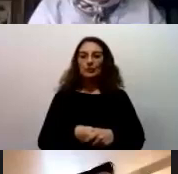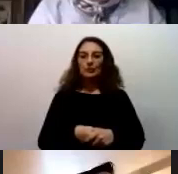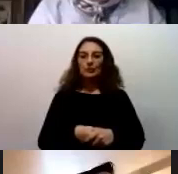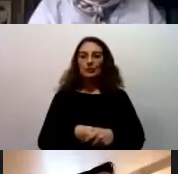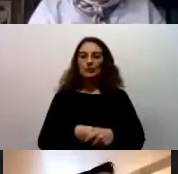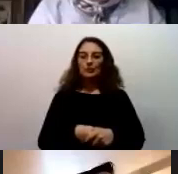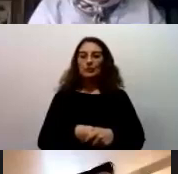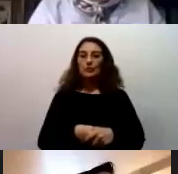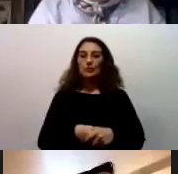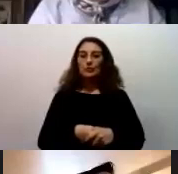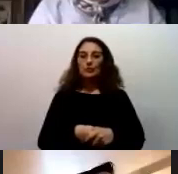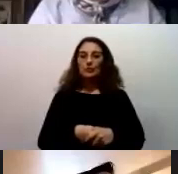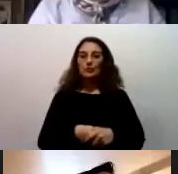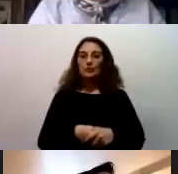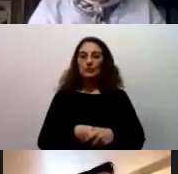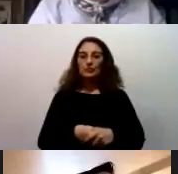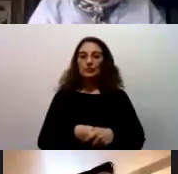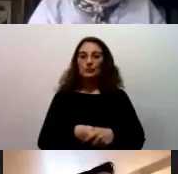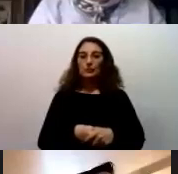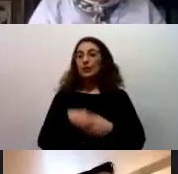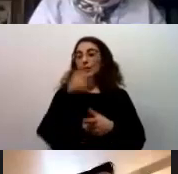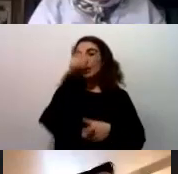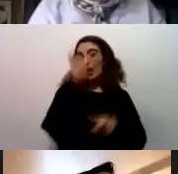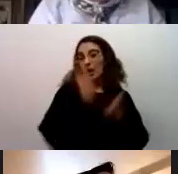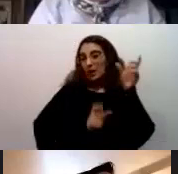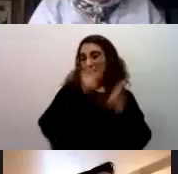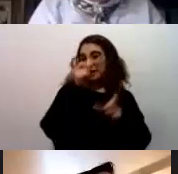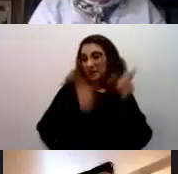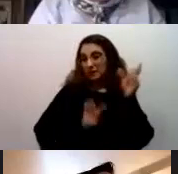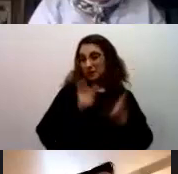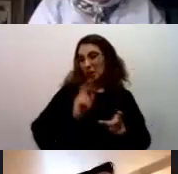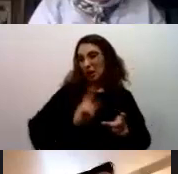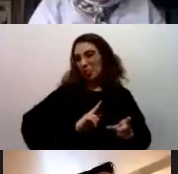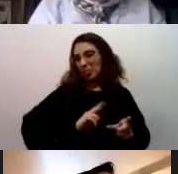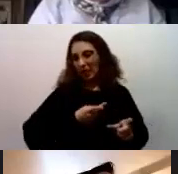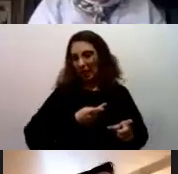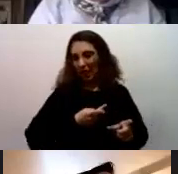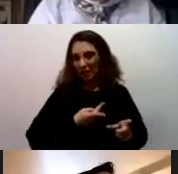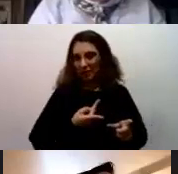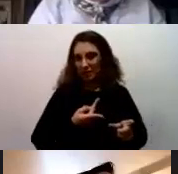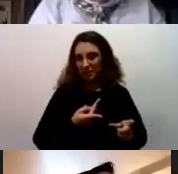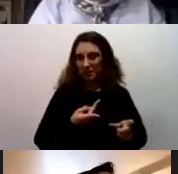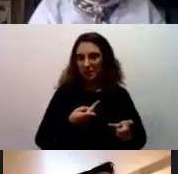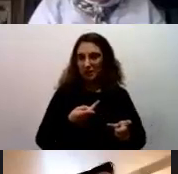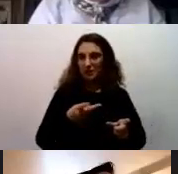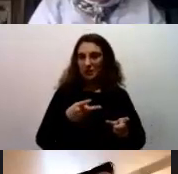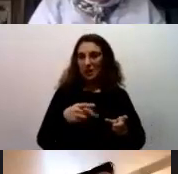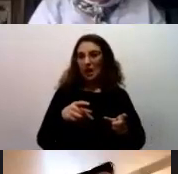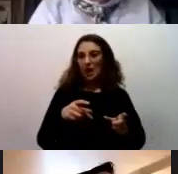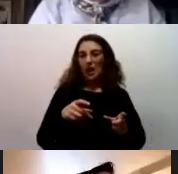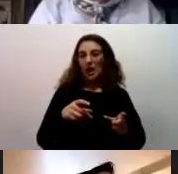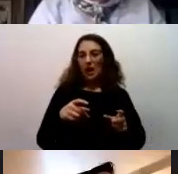quiere decir que las personas travestis, trans, lésbicas,